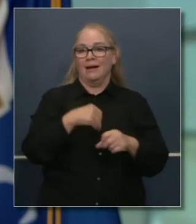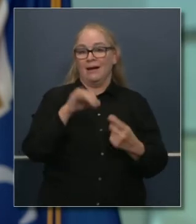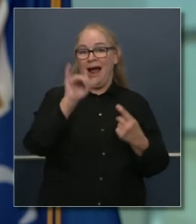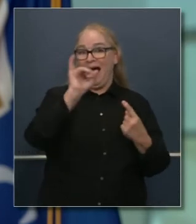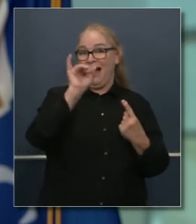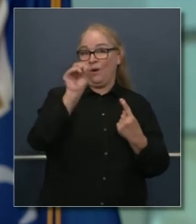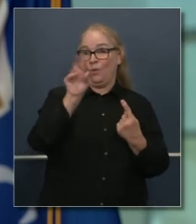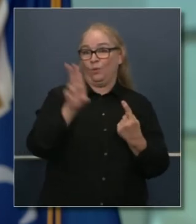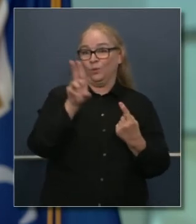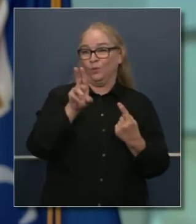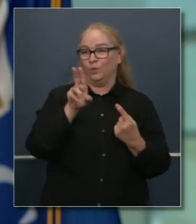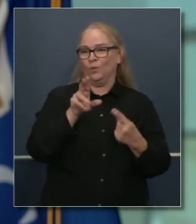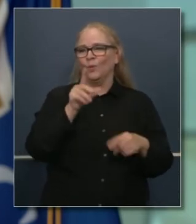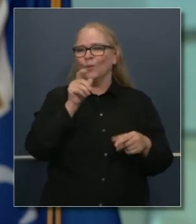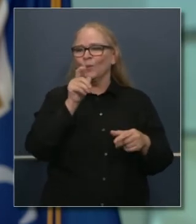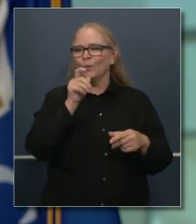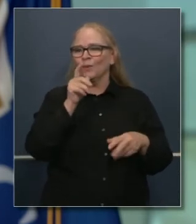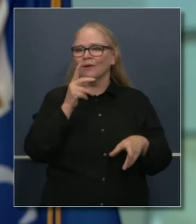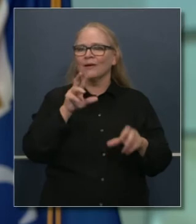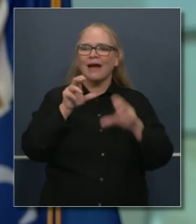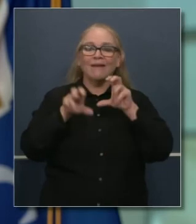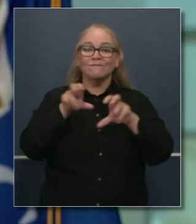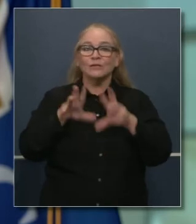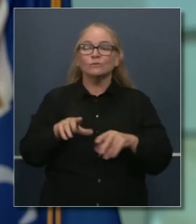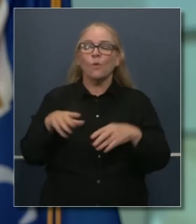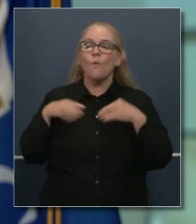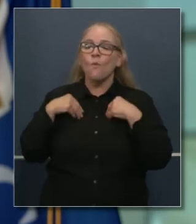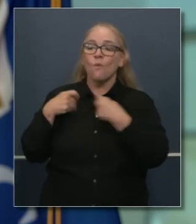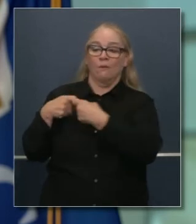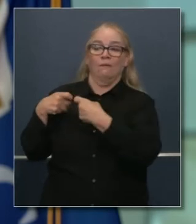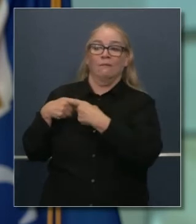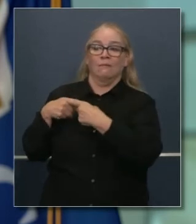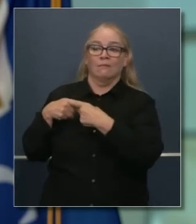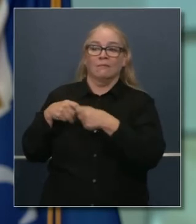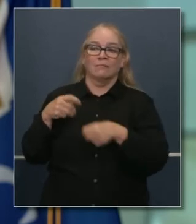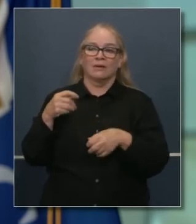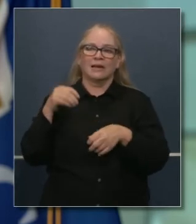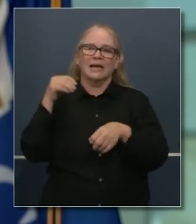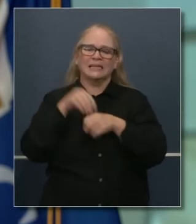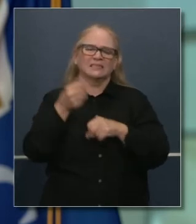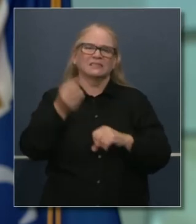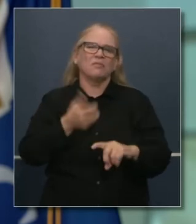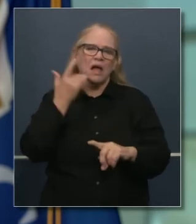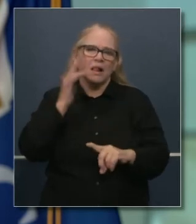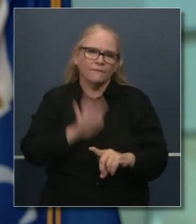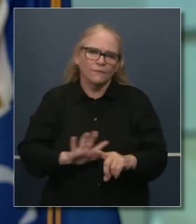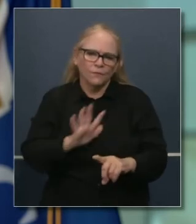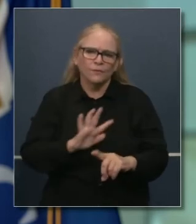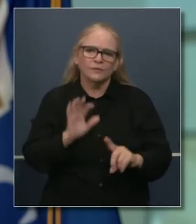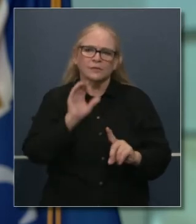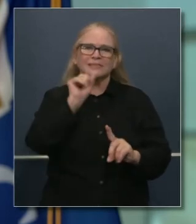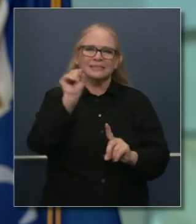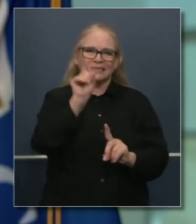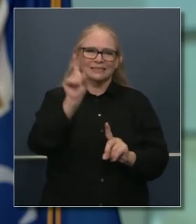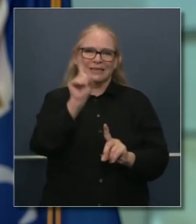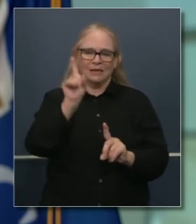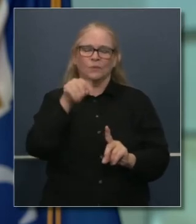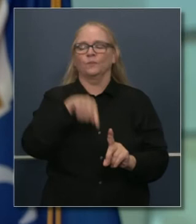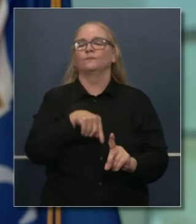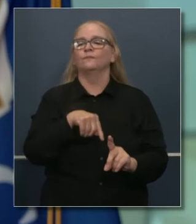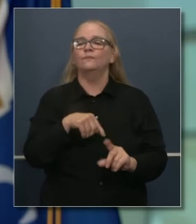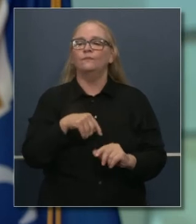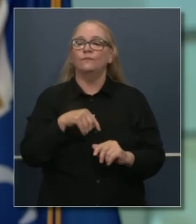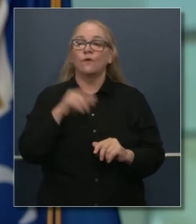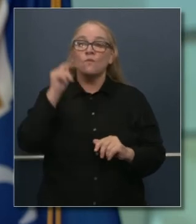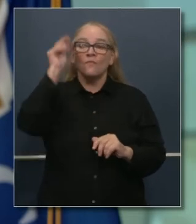pagarés los servicios públicos que son propiedad de empresarios particulares en california